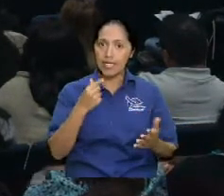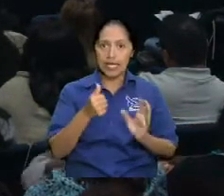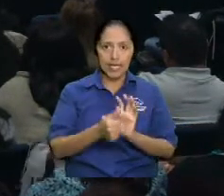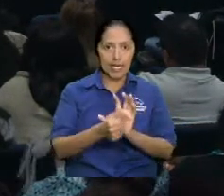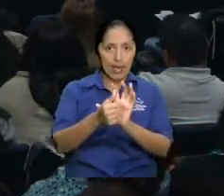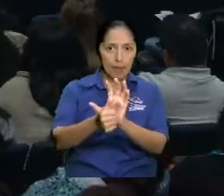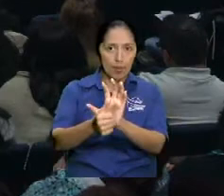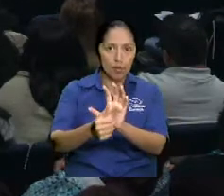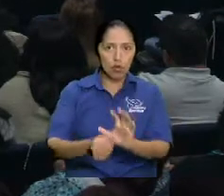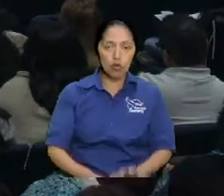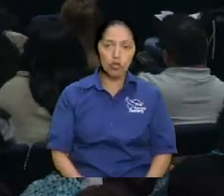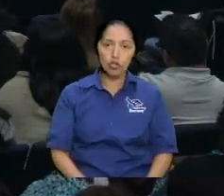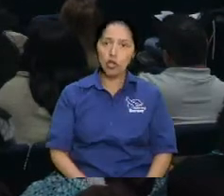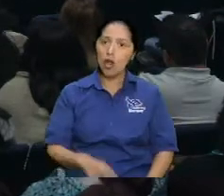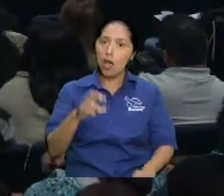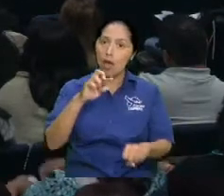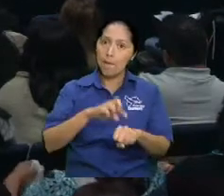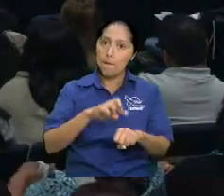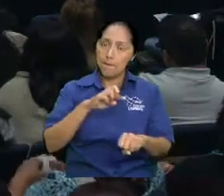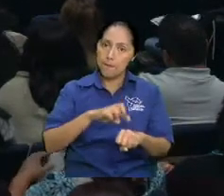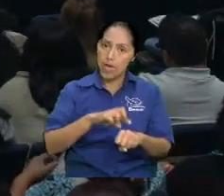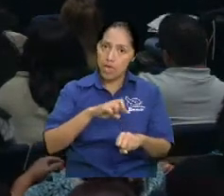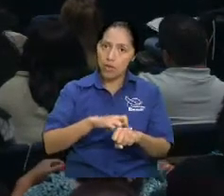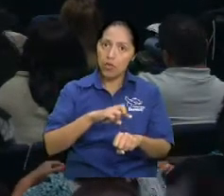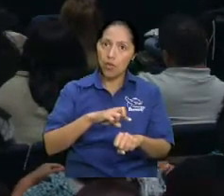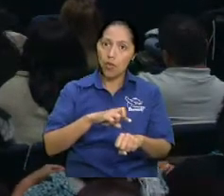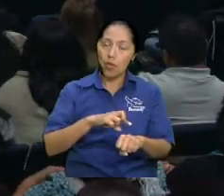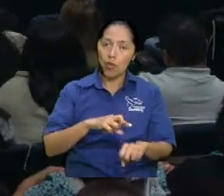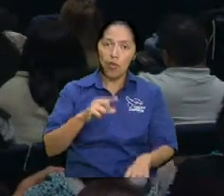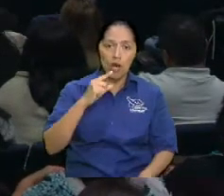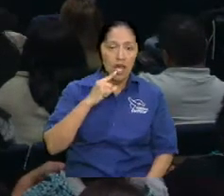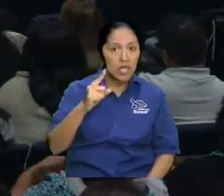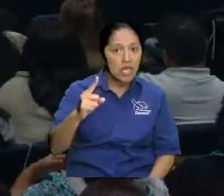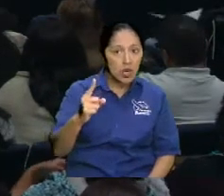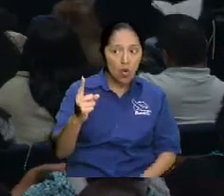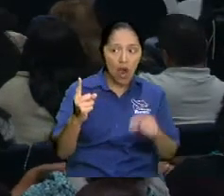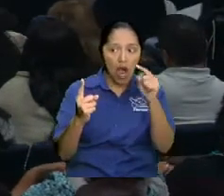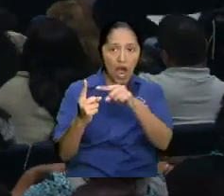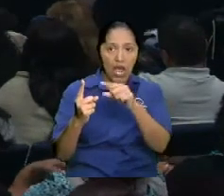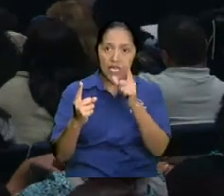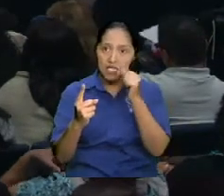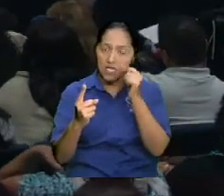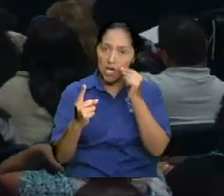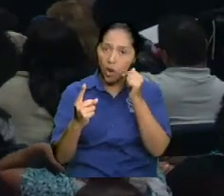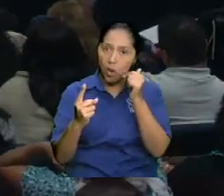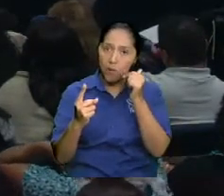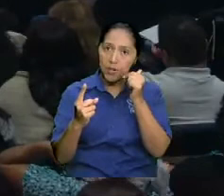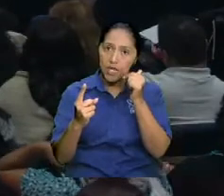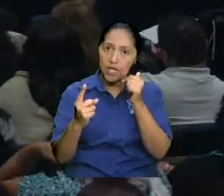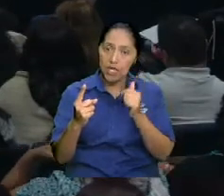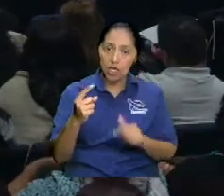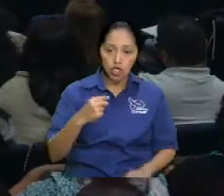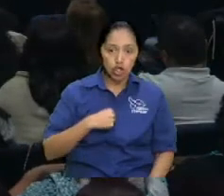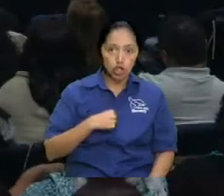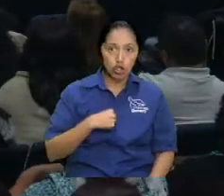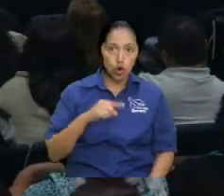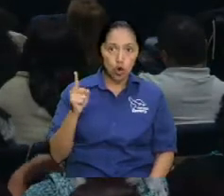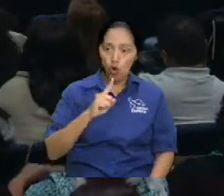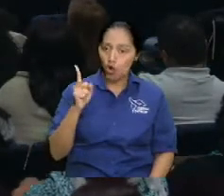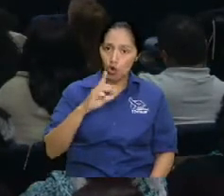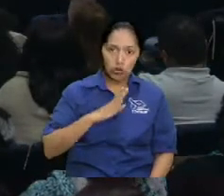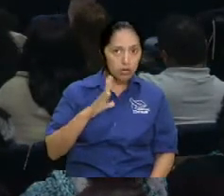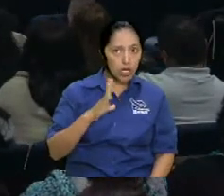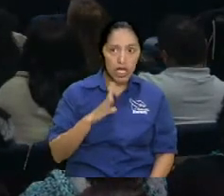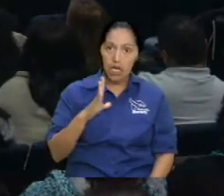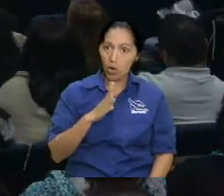que le estaba pidiendo dinero, no tengo oro ni tengo plata. Entonces estaba en una situación de pobreza, pero no estaba pobre porque lo que